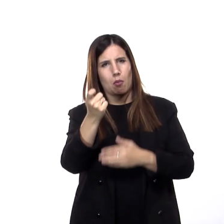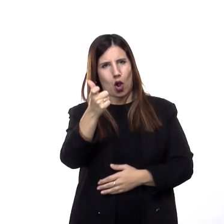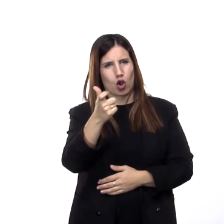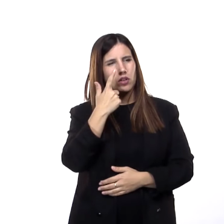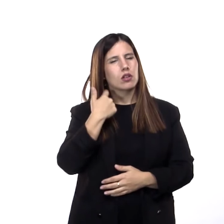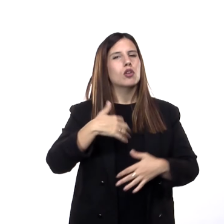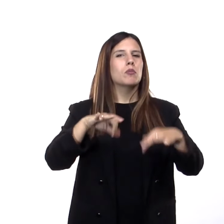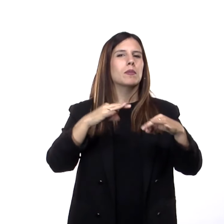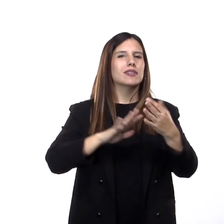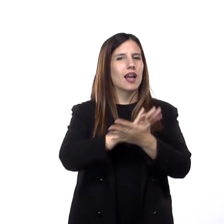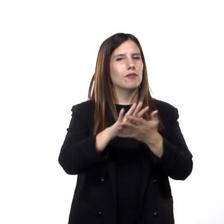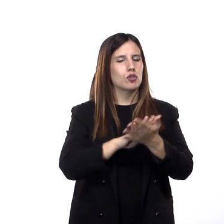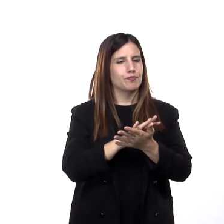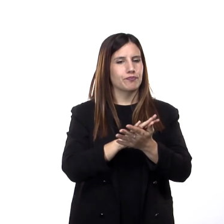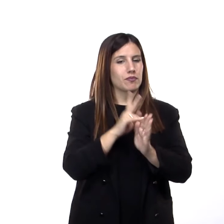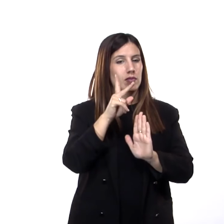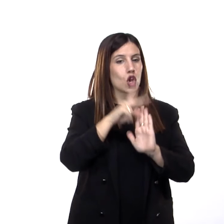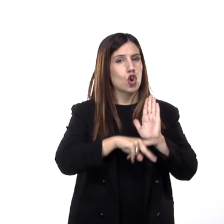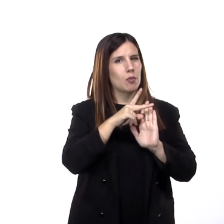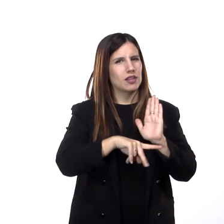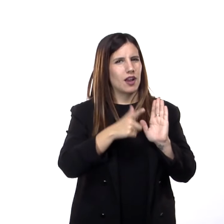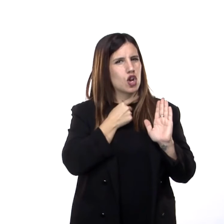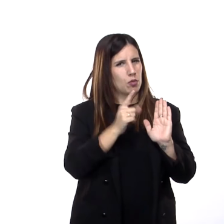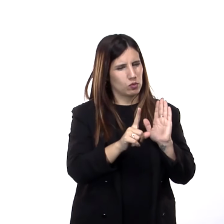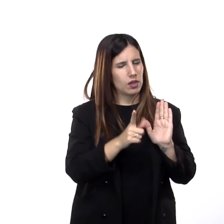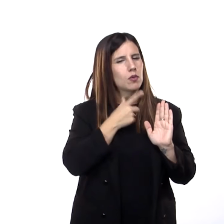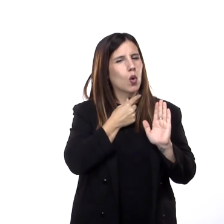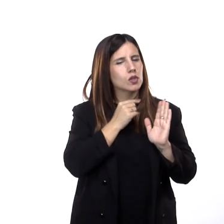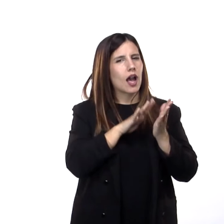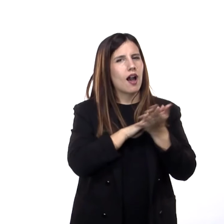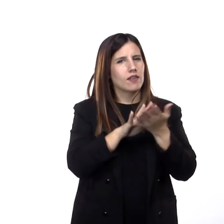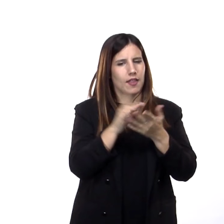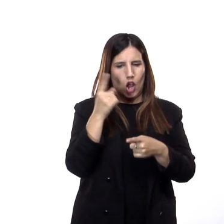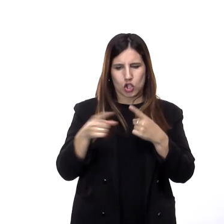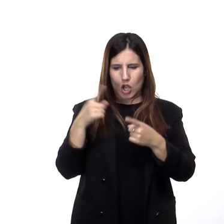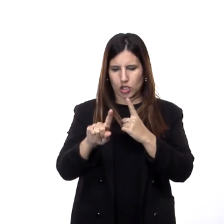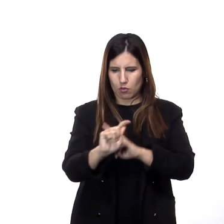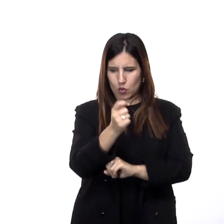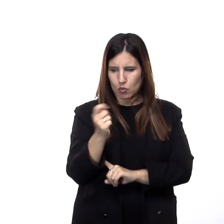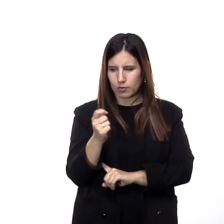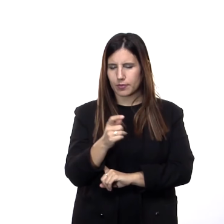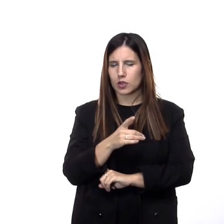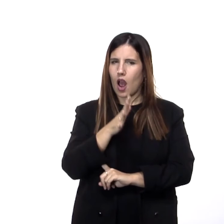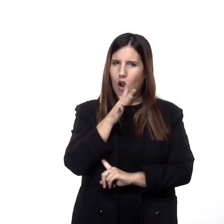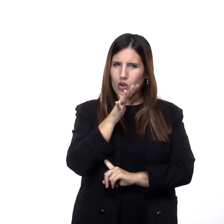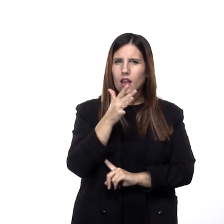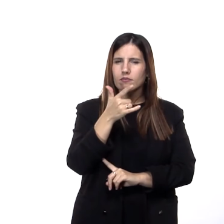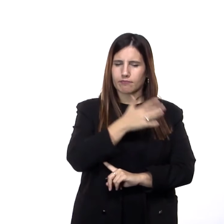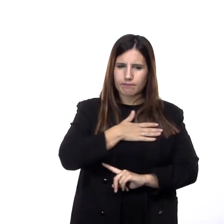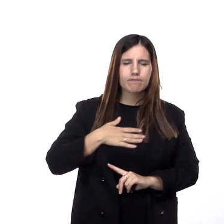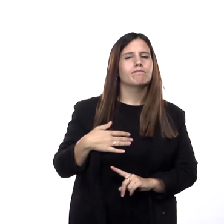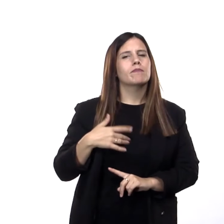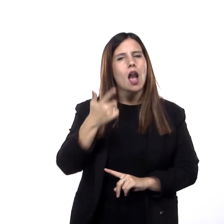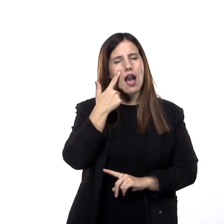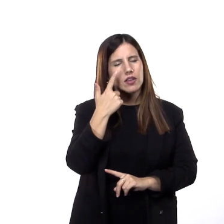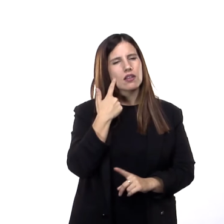normalmente no me gusta hablar de normativas sino de conseguir cosas no pero me lo han puesto tan difícil que ya voy a hacer decir bueno pues qué es